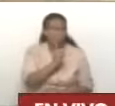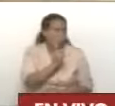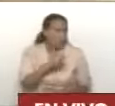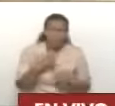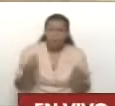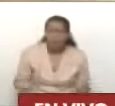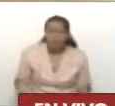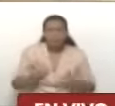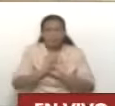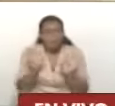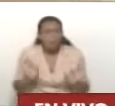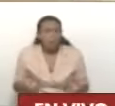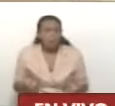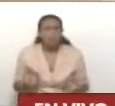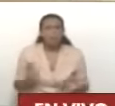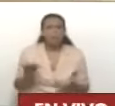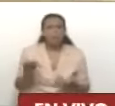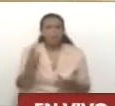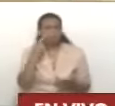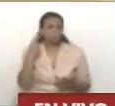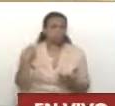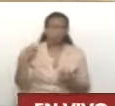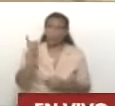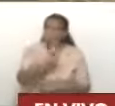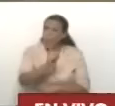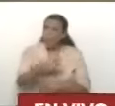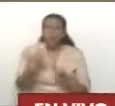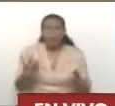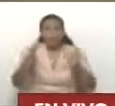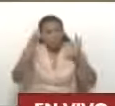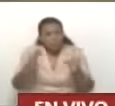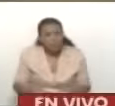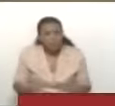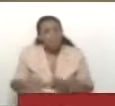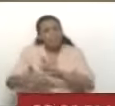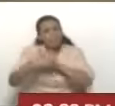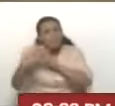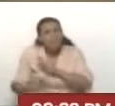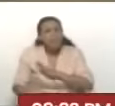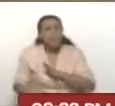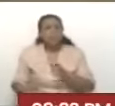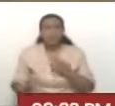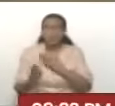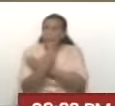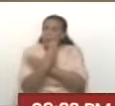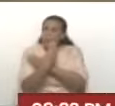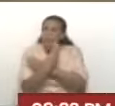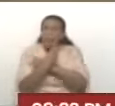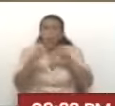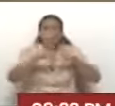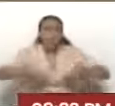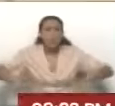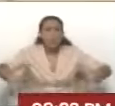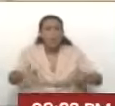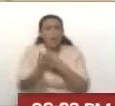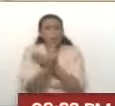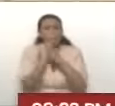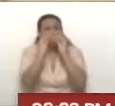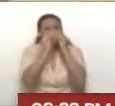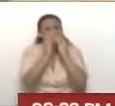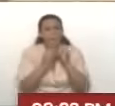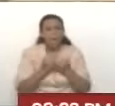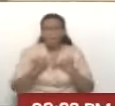así, sino que tiene que ser visto en su justa medida, y tiene que ver con los salones Venezuela Mujer, que son